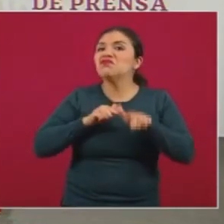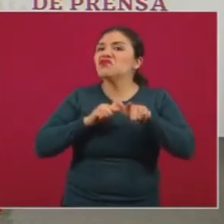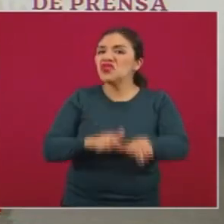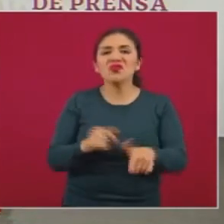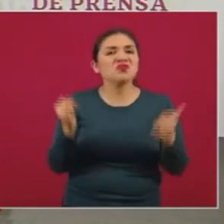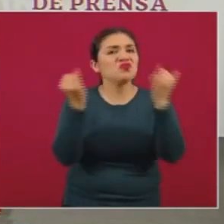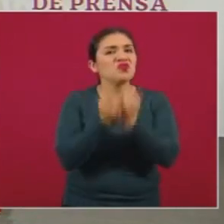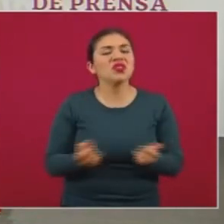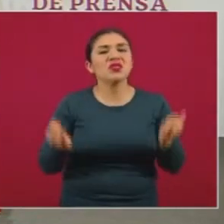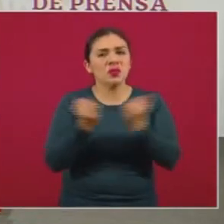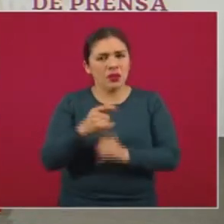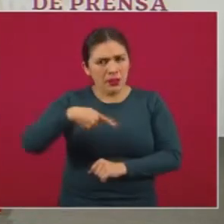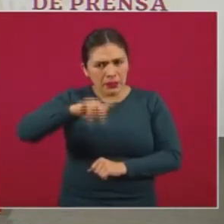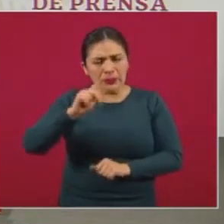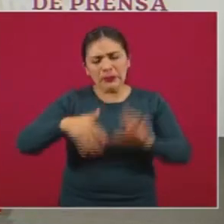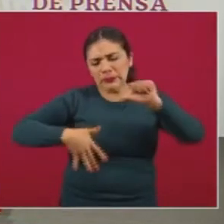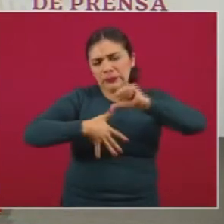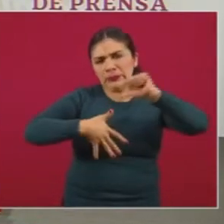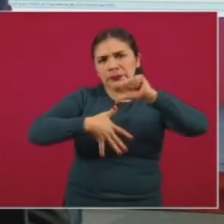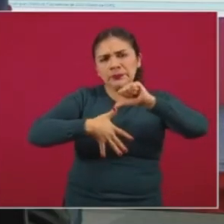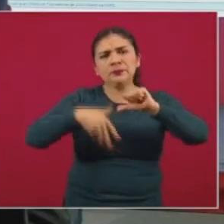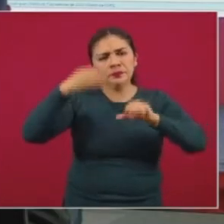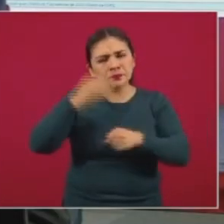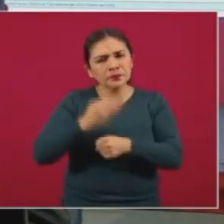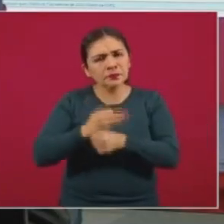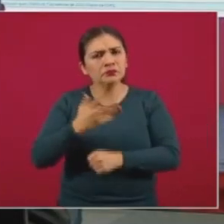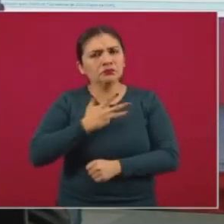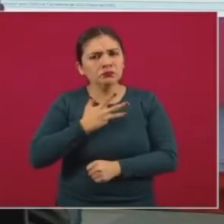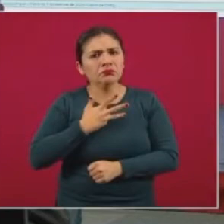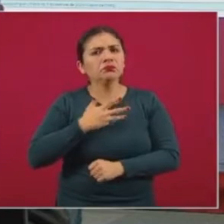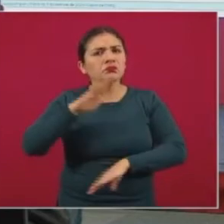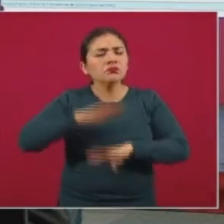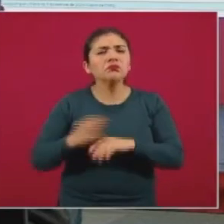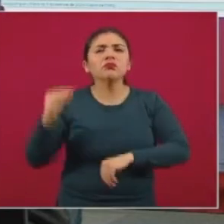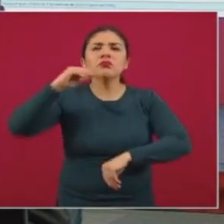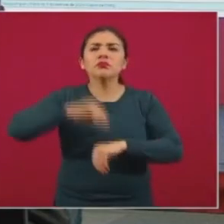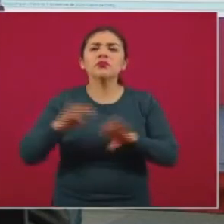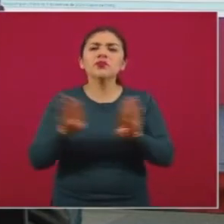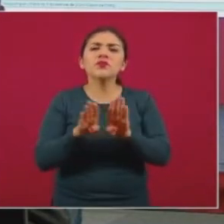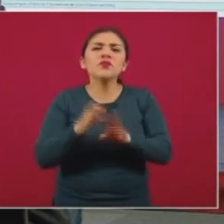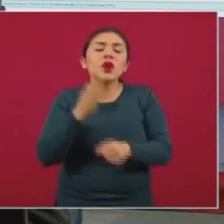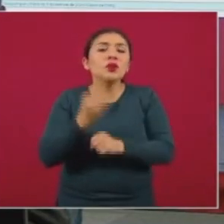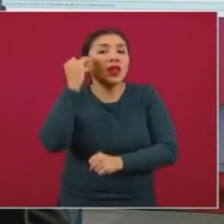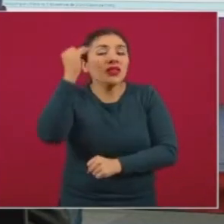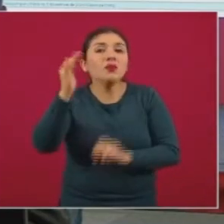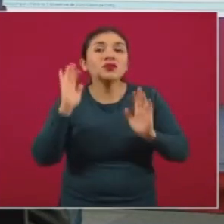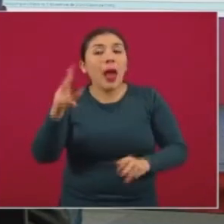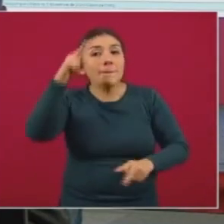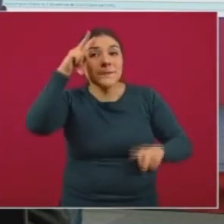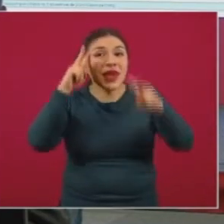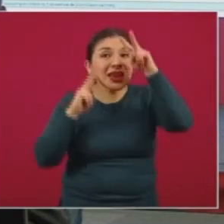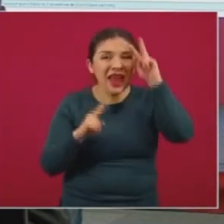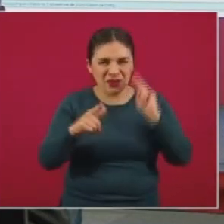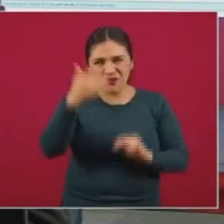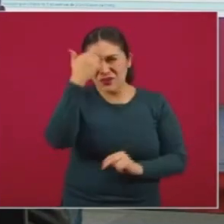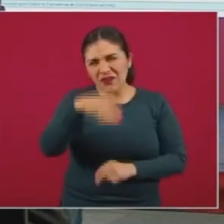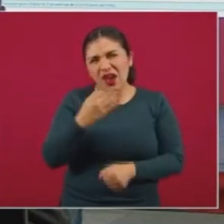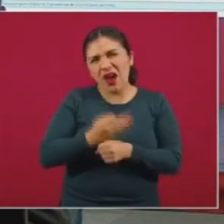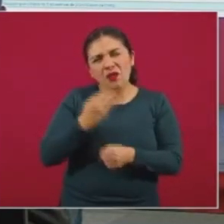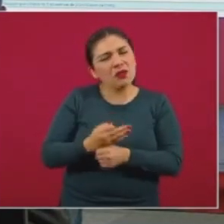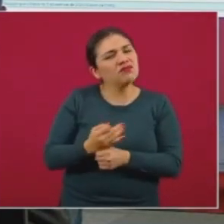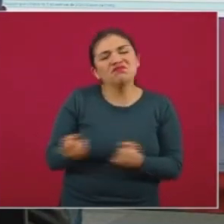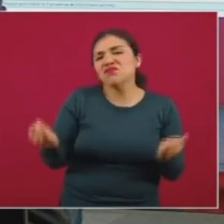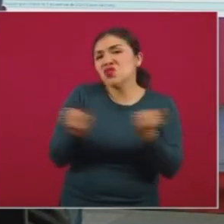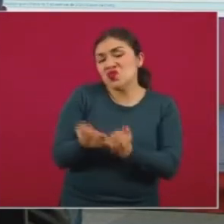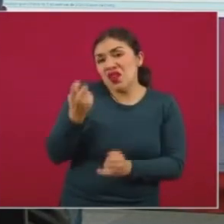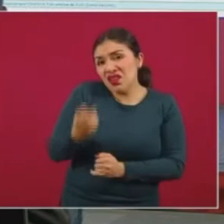continuado y a pesar de que América del Sur se encuentra ingresando más bien a su época de verano, sabemos que esto de todas